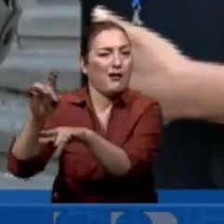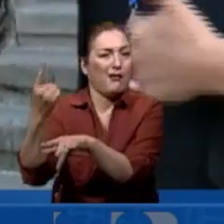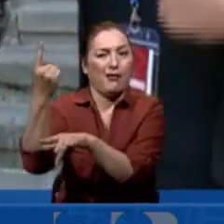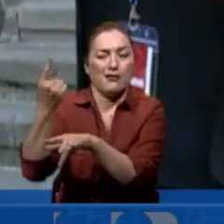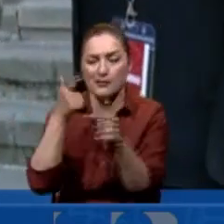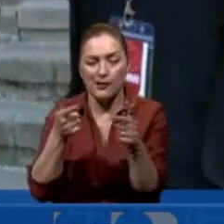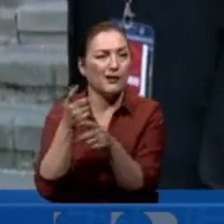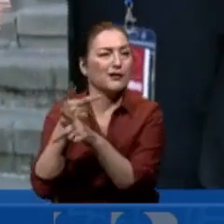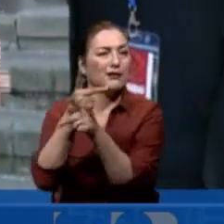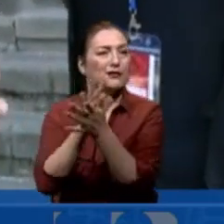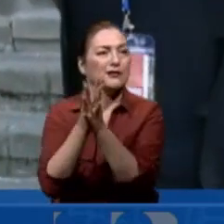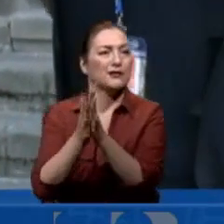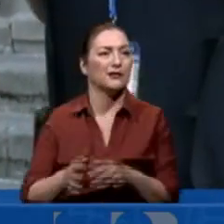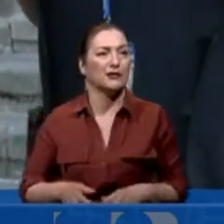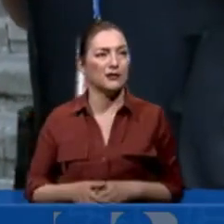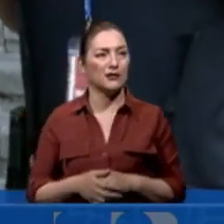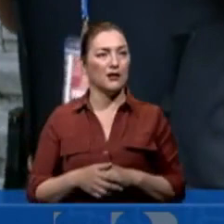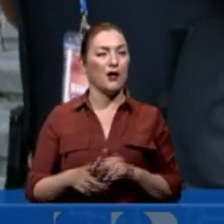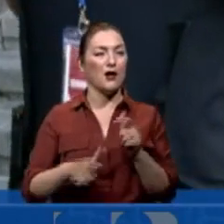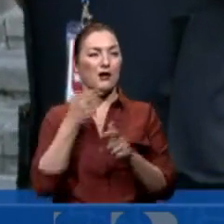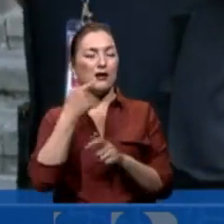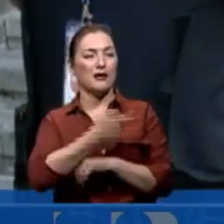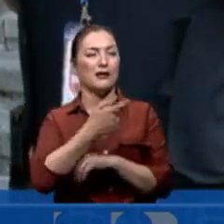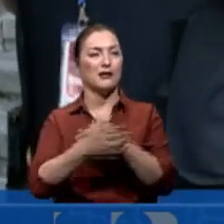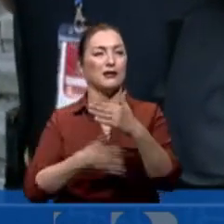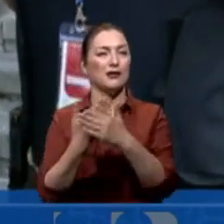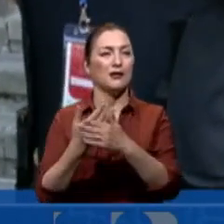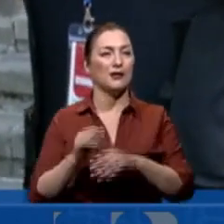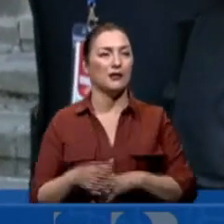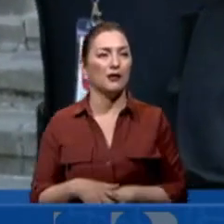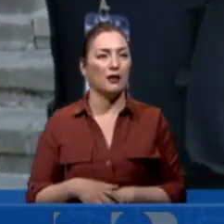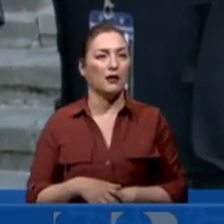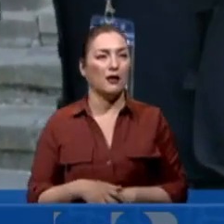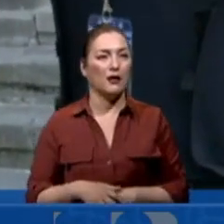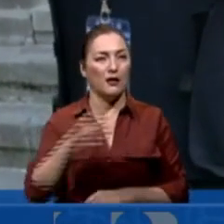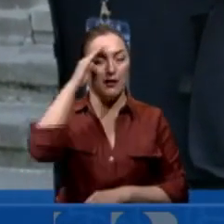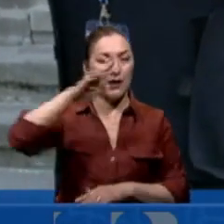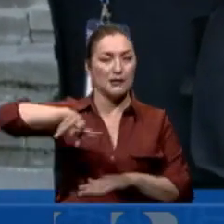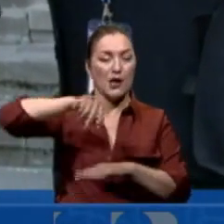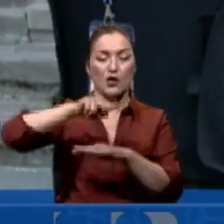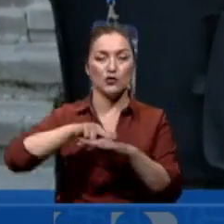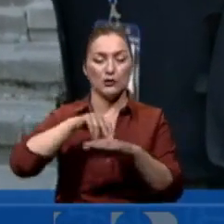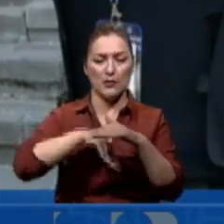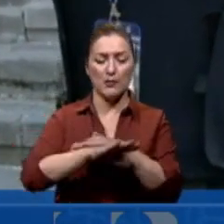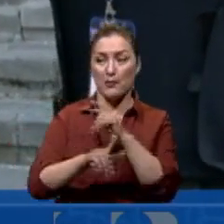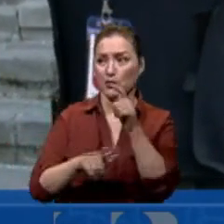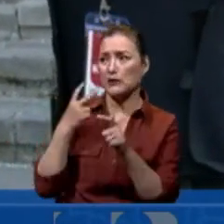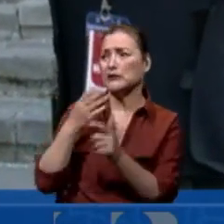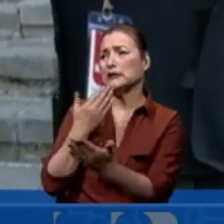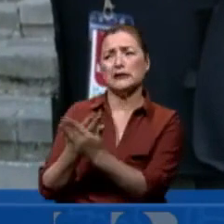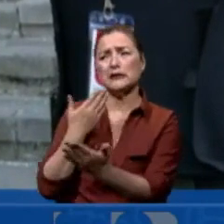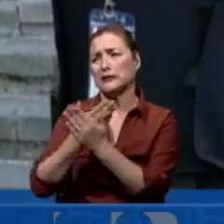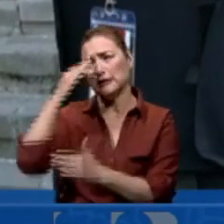y nos decían precisamente los ciudadanos que transitan diariamente por este sector les agradecía la policía por intervenir porque constantemente nos